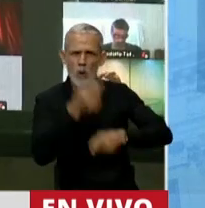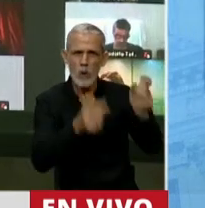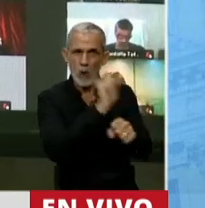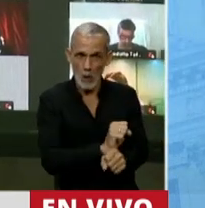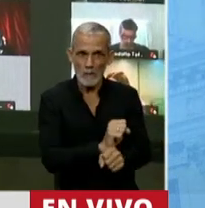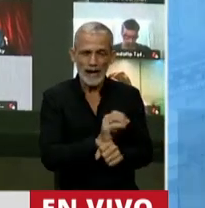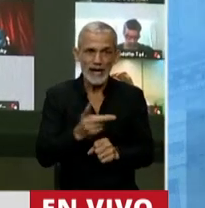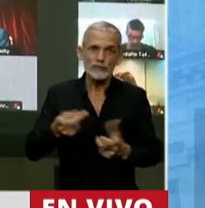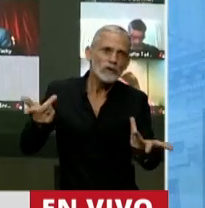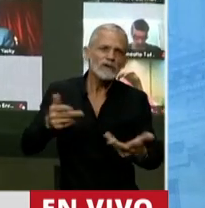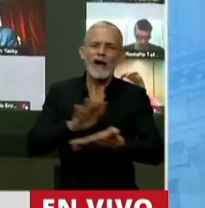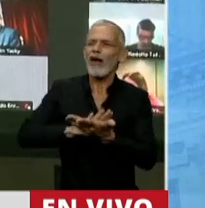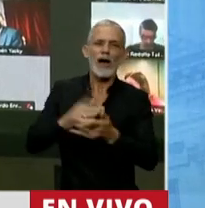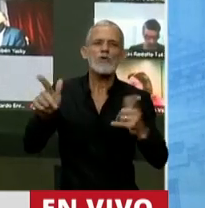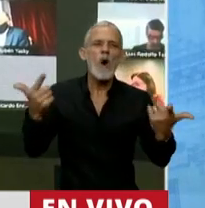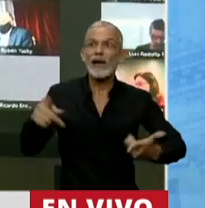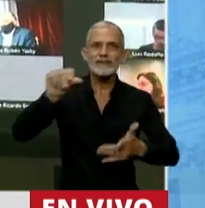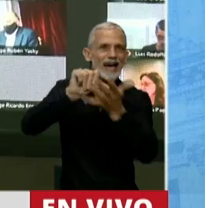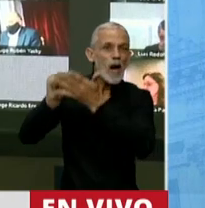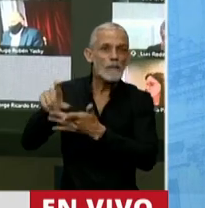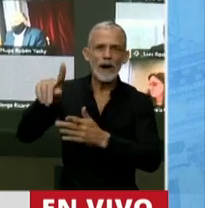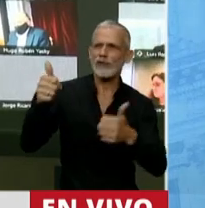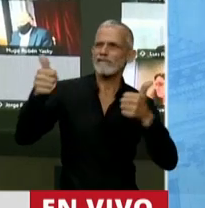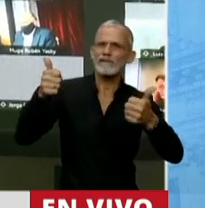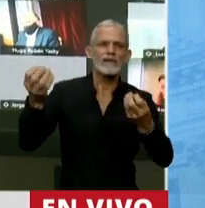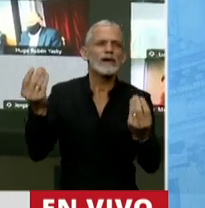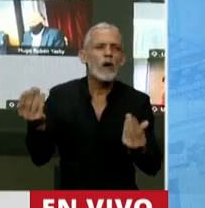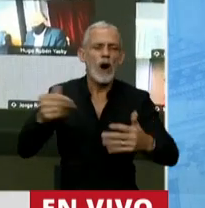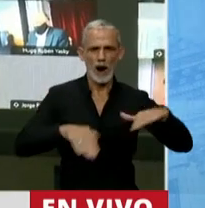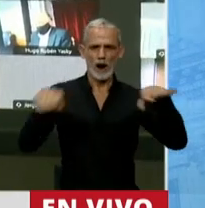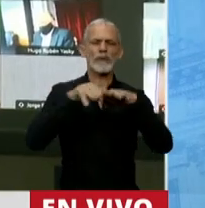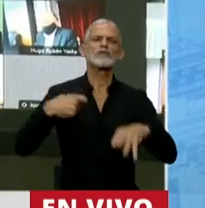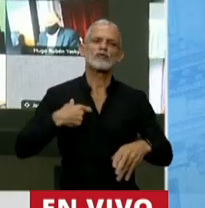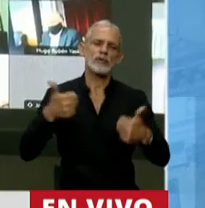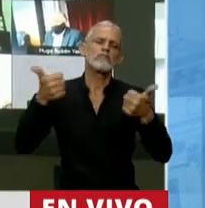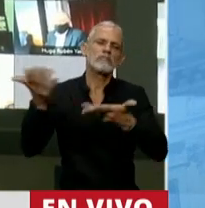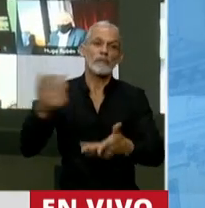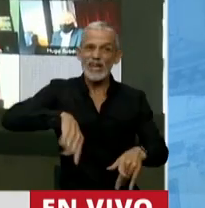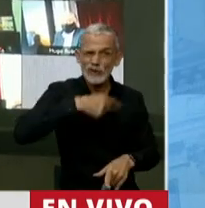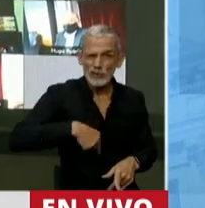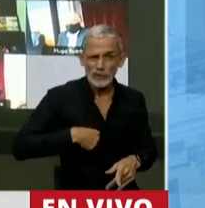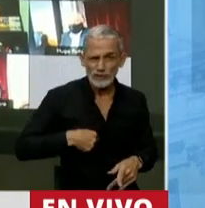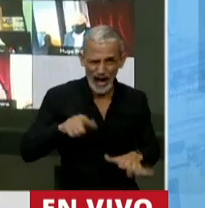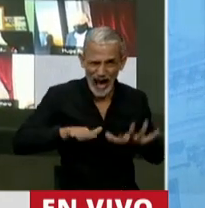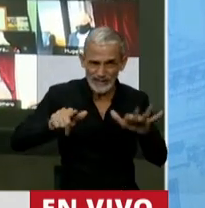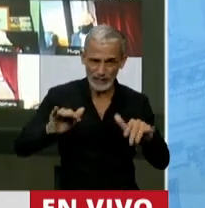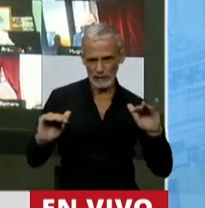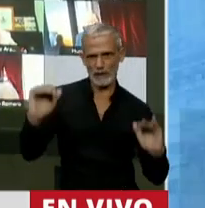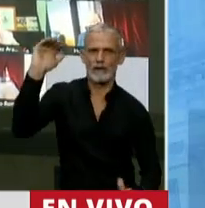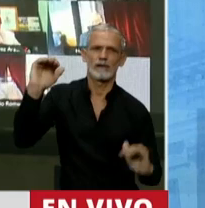Por eso ellos tienen opulencia, bienestar y más equidad social. Nosotros estamos muy lejos de